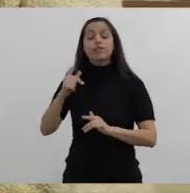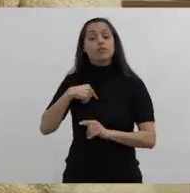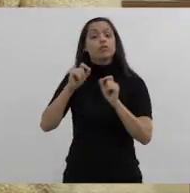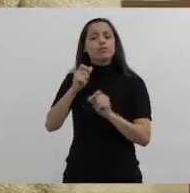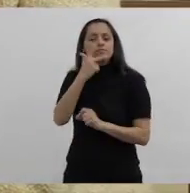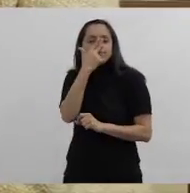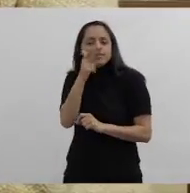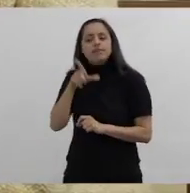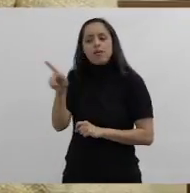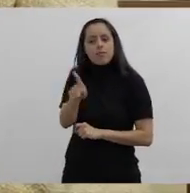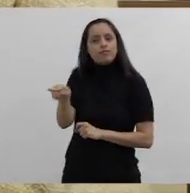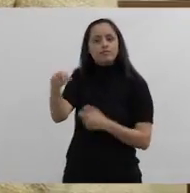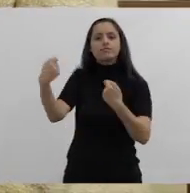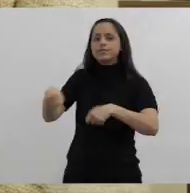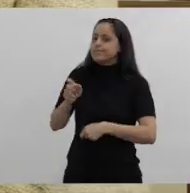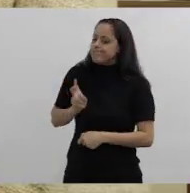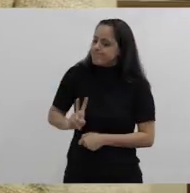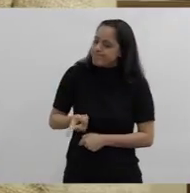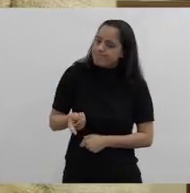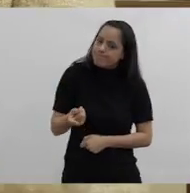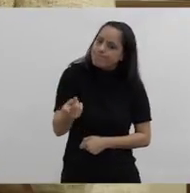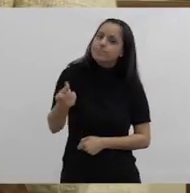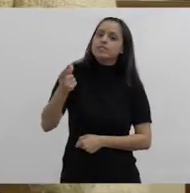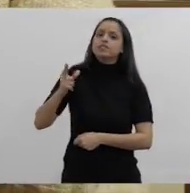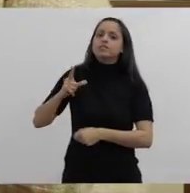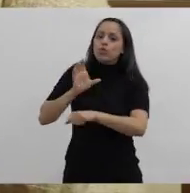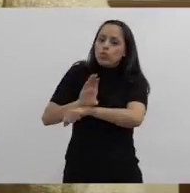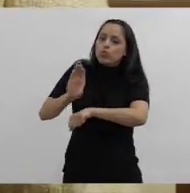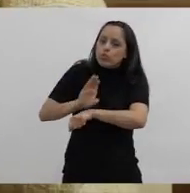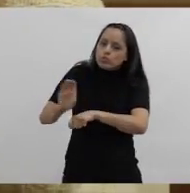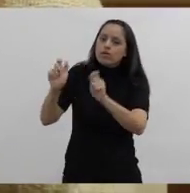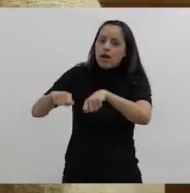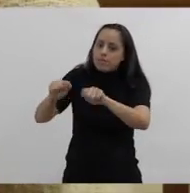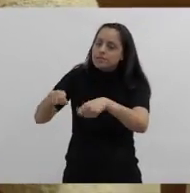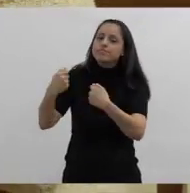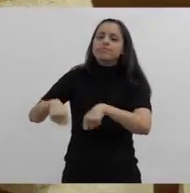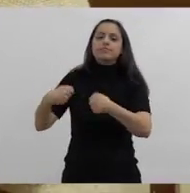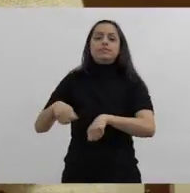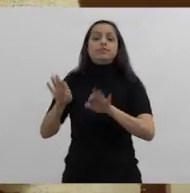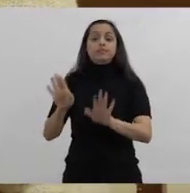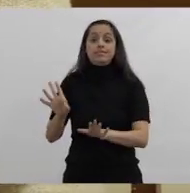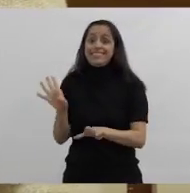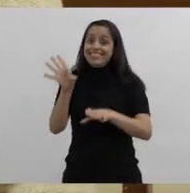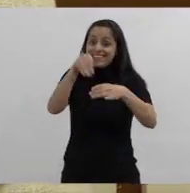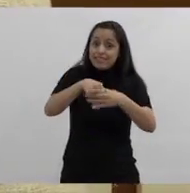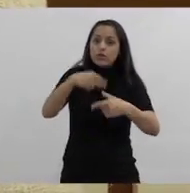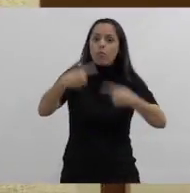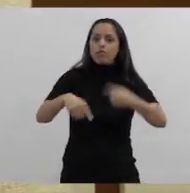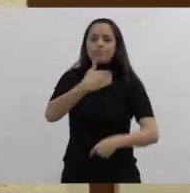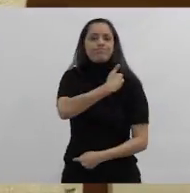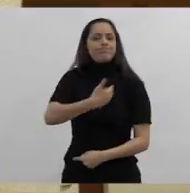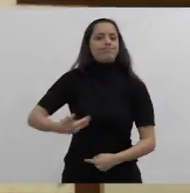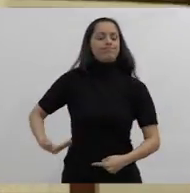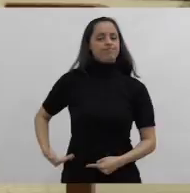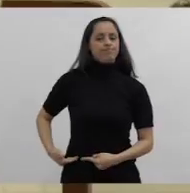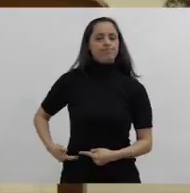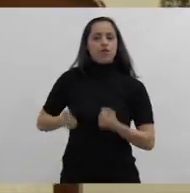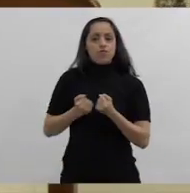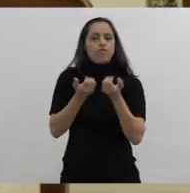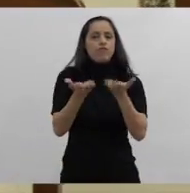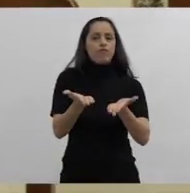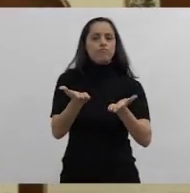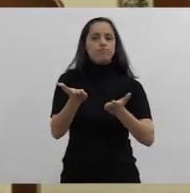la capacitación docente tiene que ser continua y que debe estar contemplada dentro de las políticas de Estado,